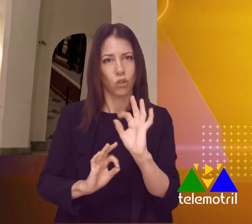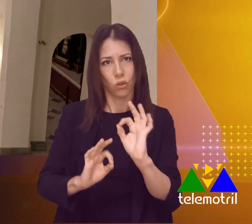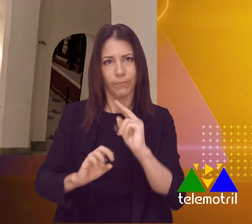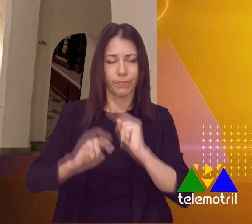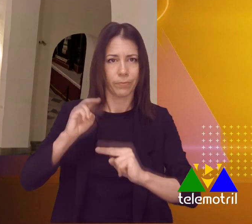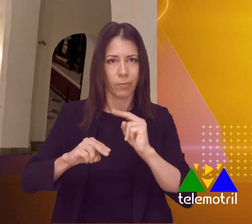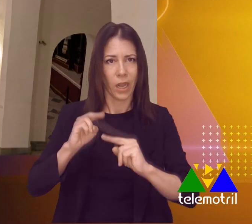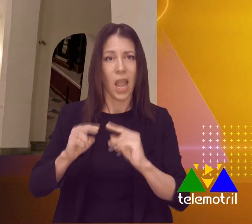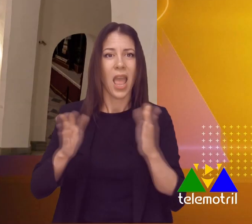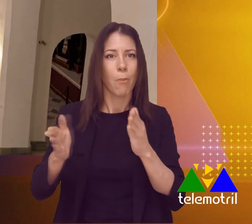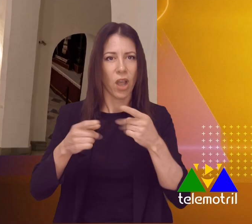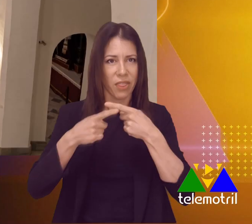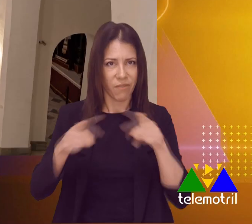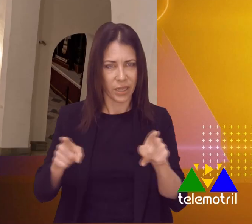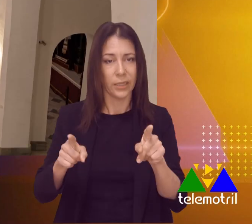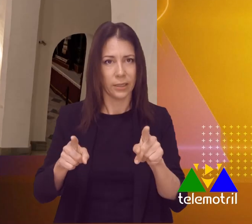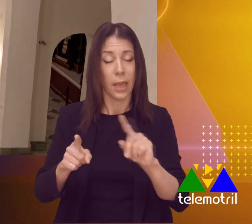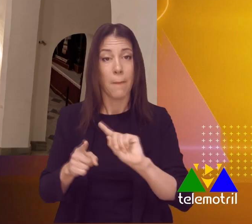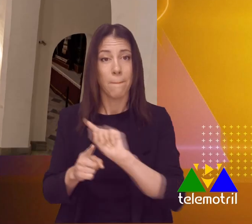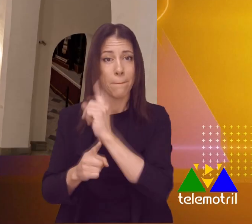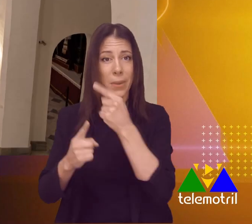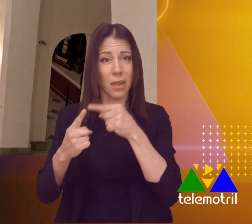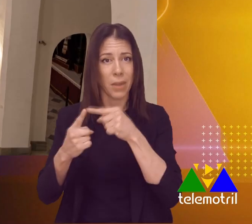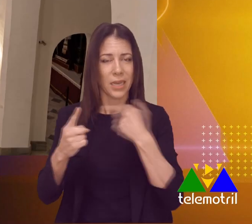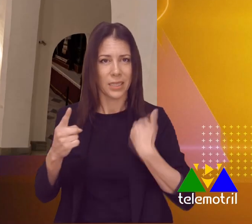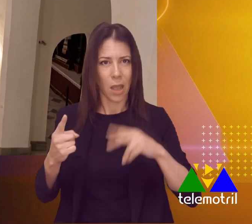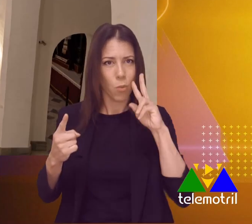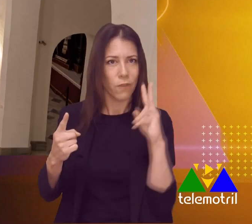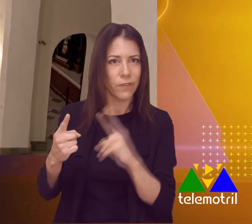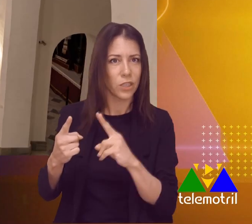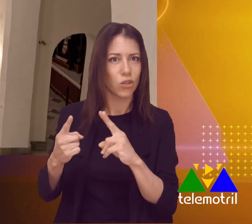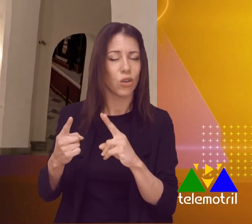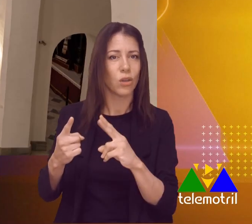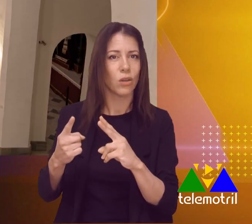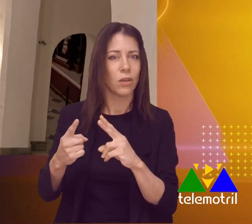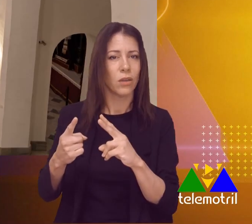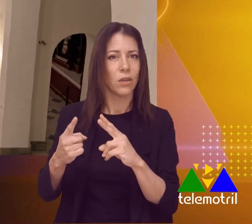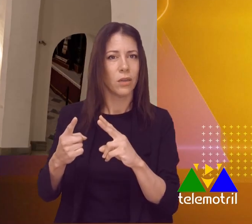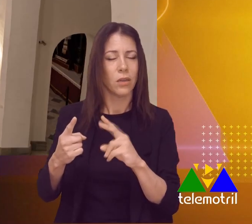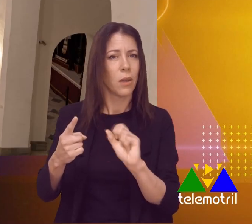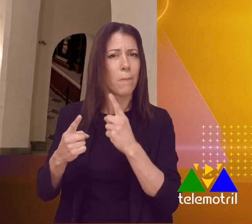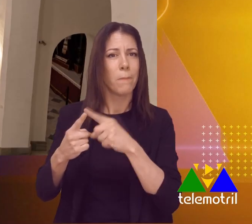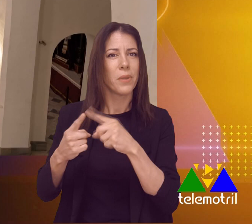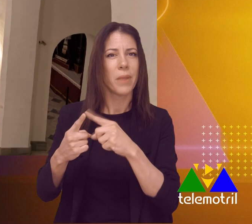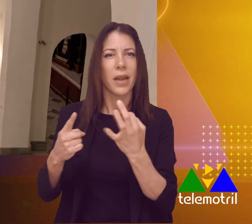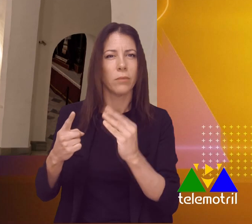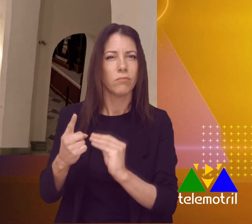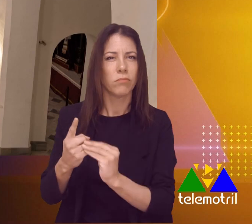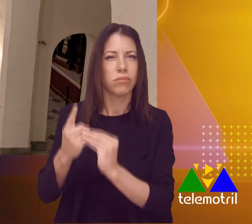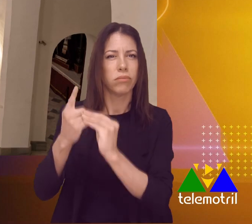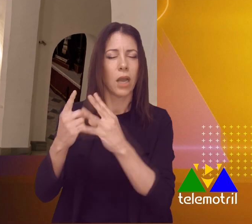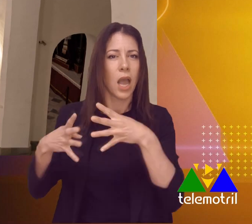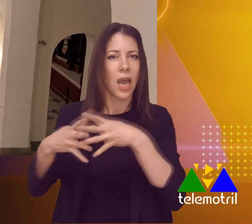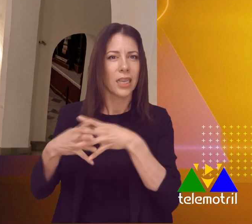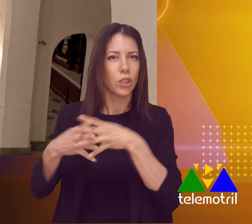se hacen en épocas distintas. La primera parte que ya hemos visto es la primera conformación